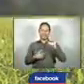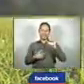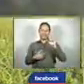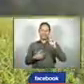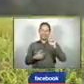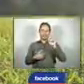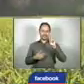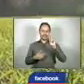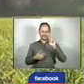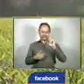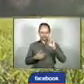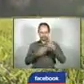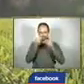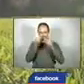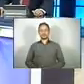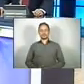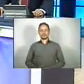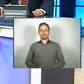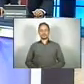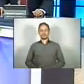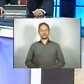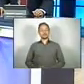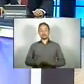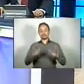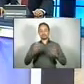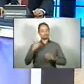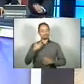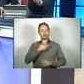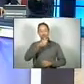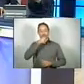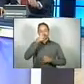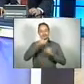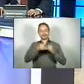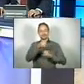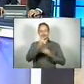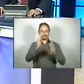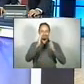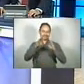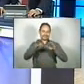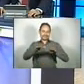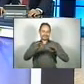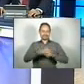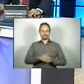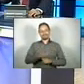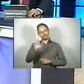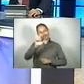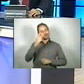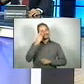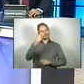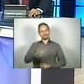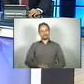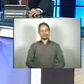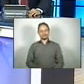Noticiero Hechos. Esto es todo en Noticiero Hechos, gracias por acompañarnos. Hasta el lunes.